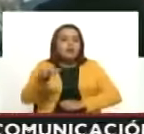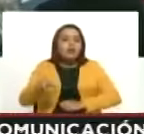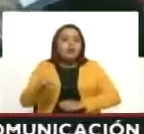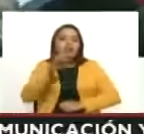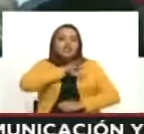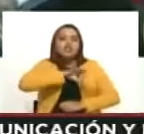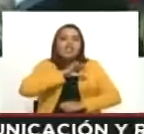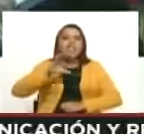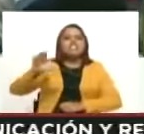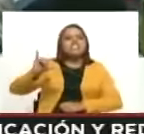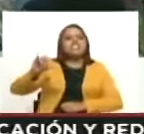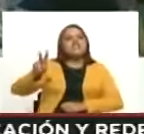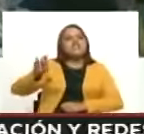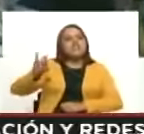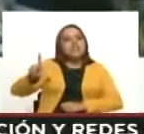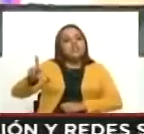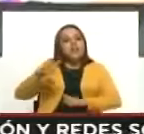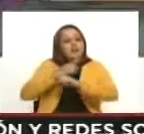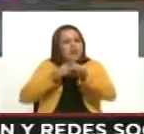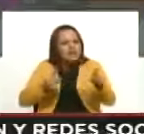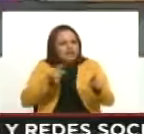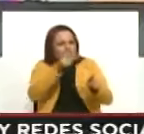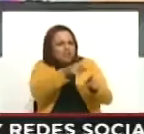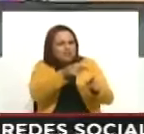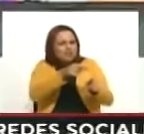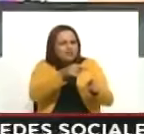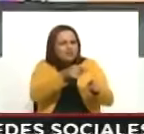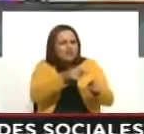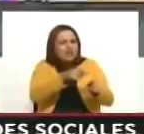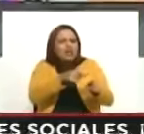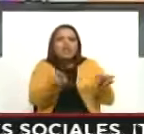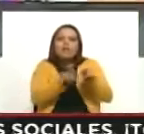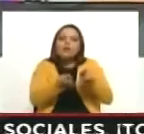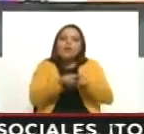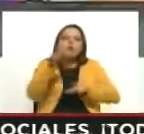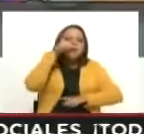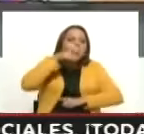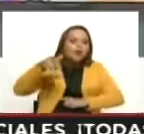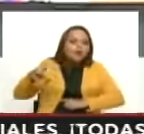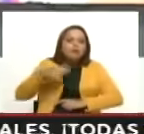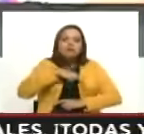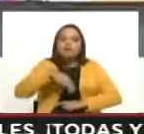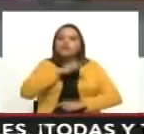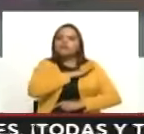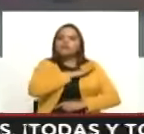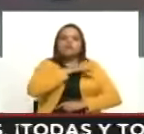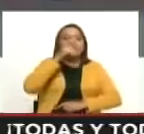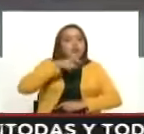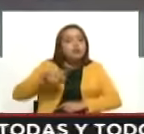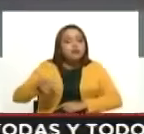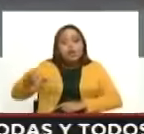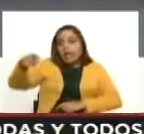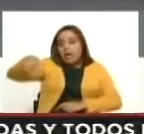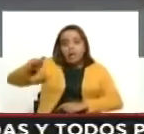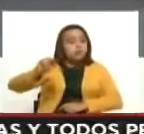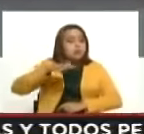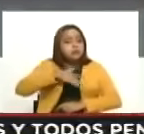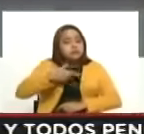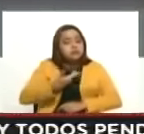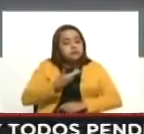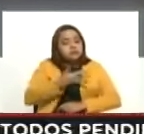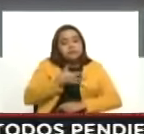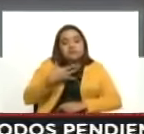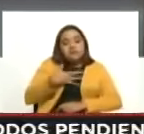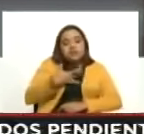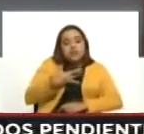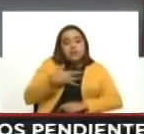realidad sociedad civil es el poder popular, es nuestro pueblo. Si ellos no se quieren sentir pueblo, eso es su problema.